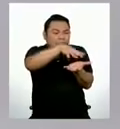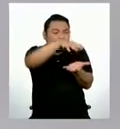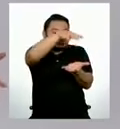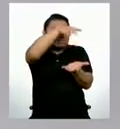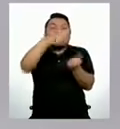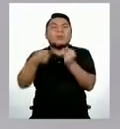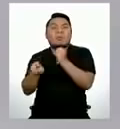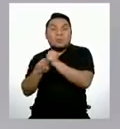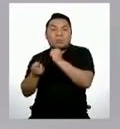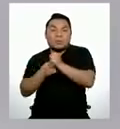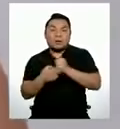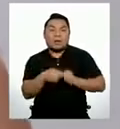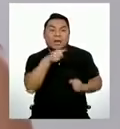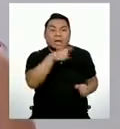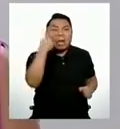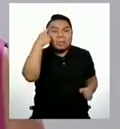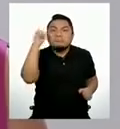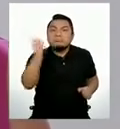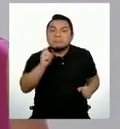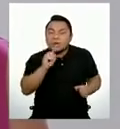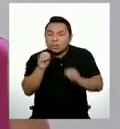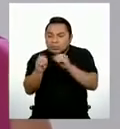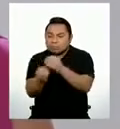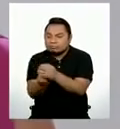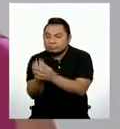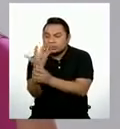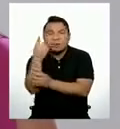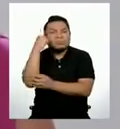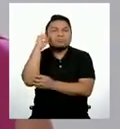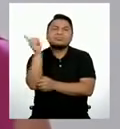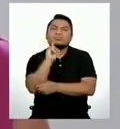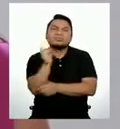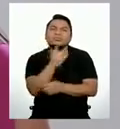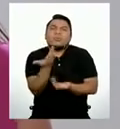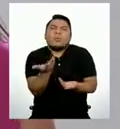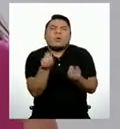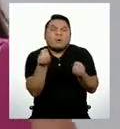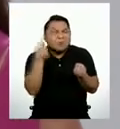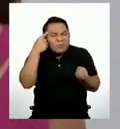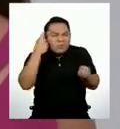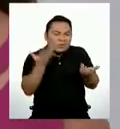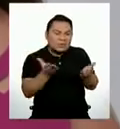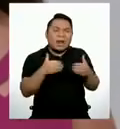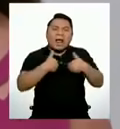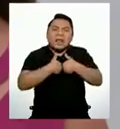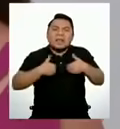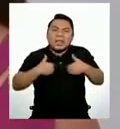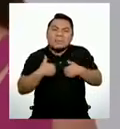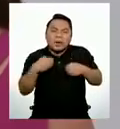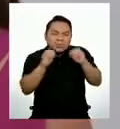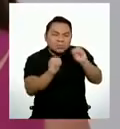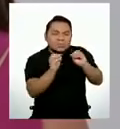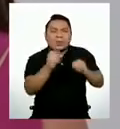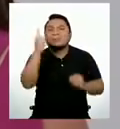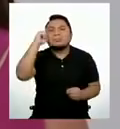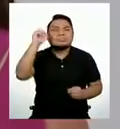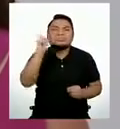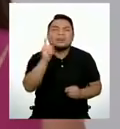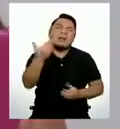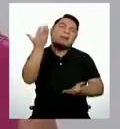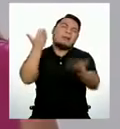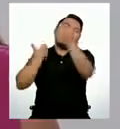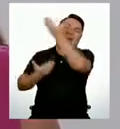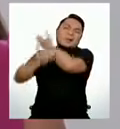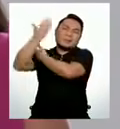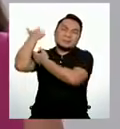como tampoco sabían sembrar. Ni hacer corralitos en sus casas como para criar animales pequeños. Tenían